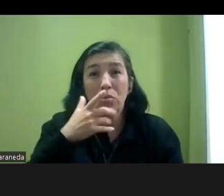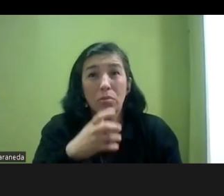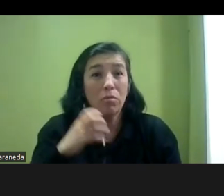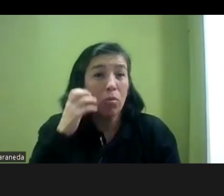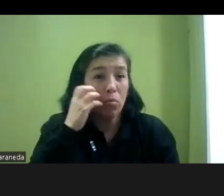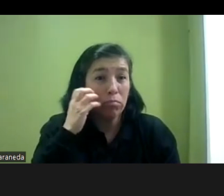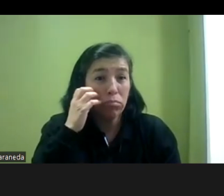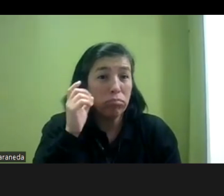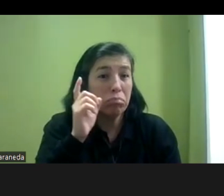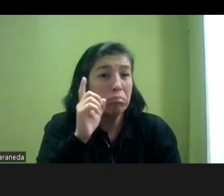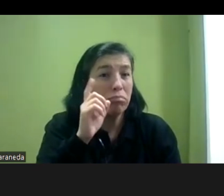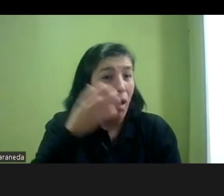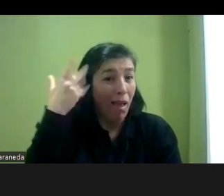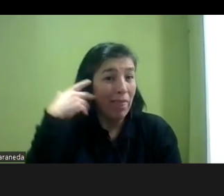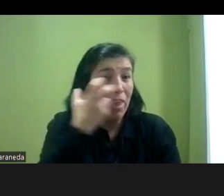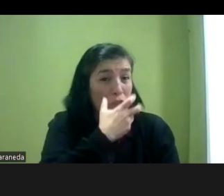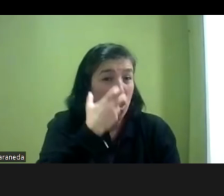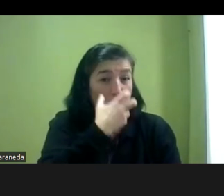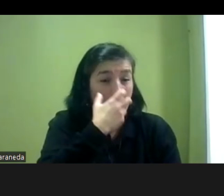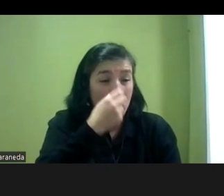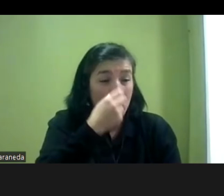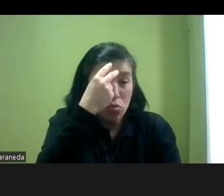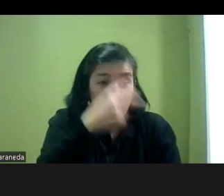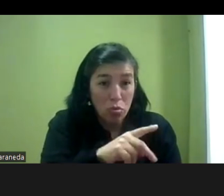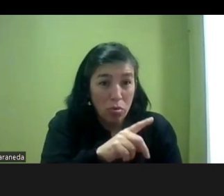lenguas dominantes a la llegada de los españoles.